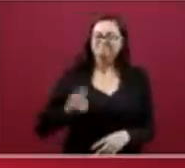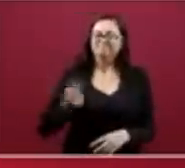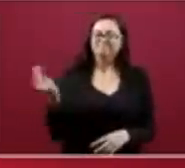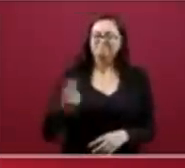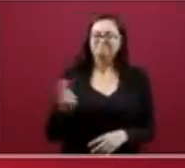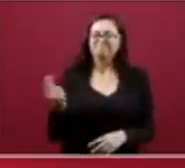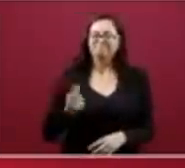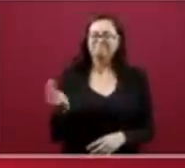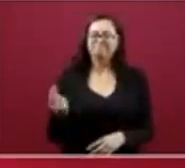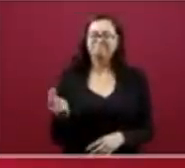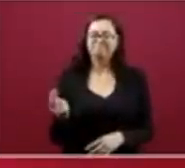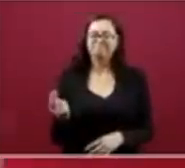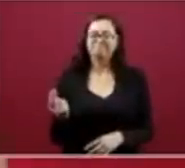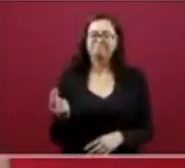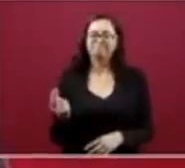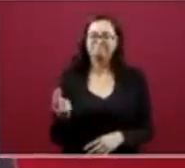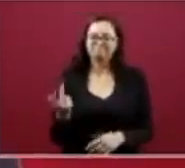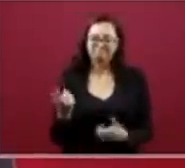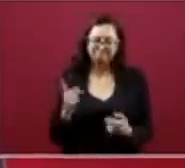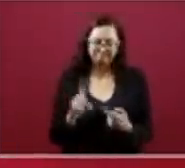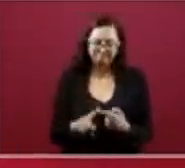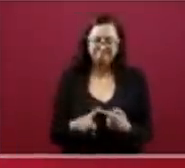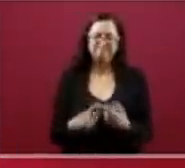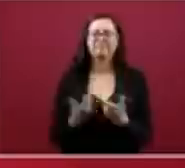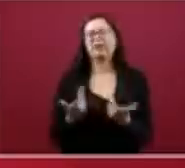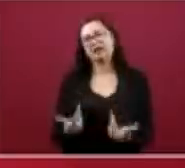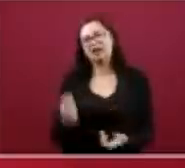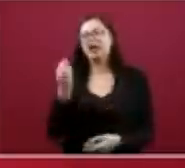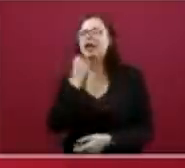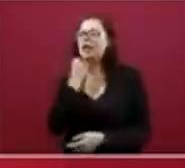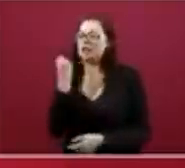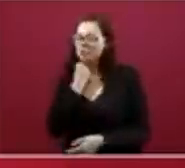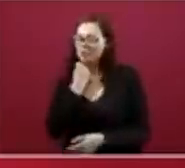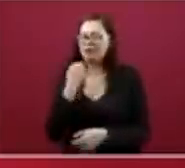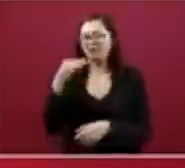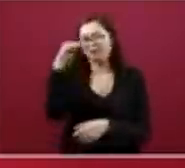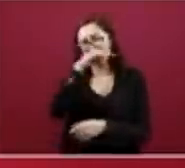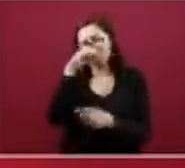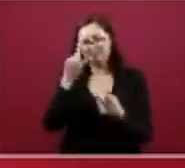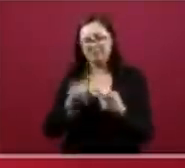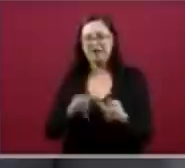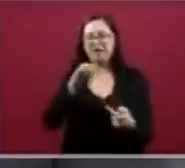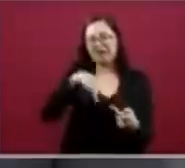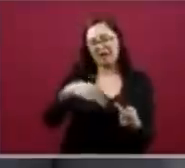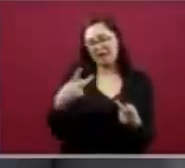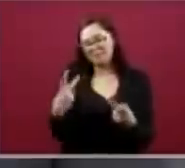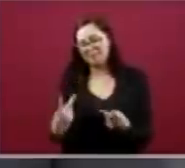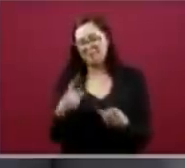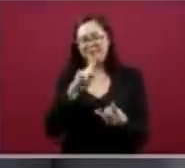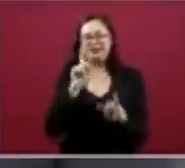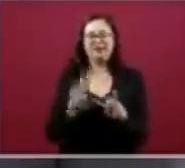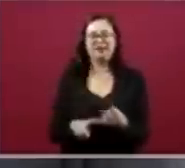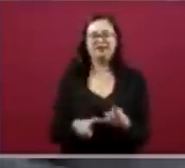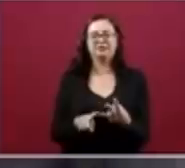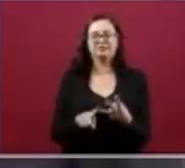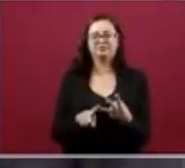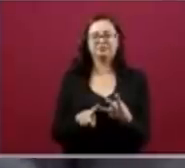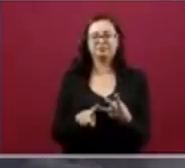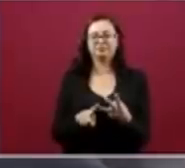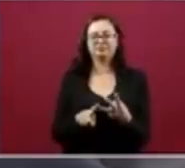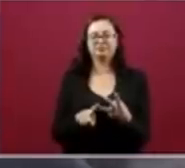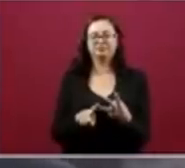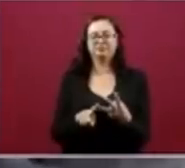que los defensores de oficio, que los ministerios públicos, que